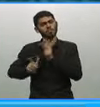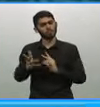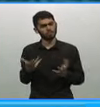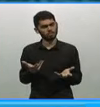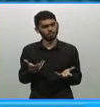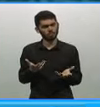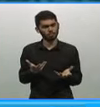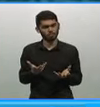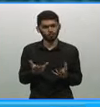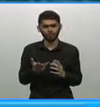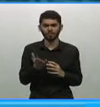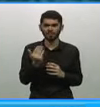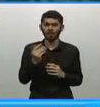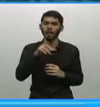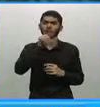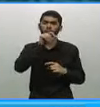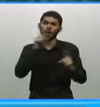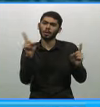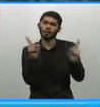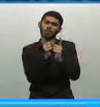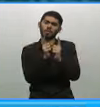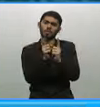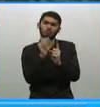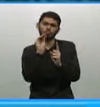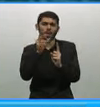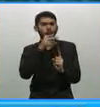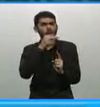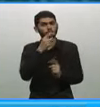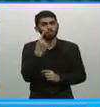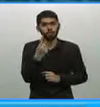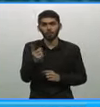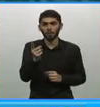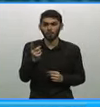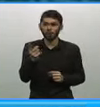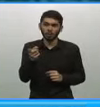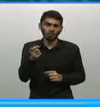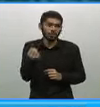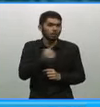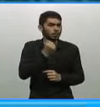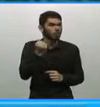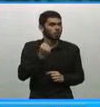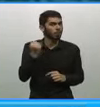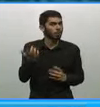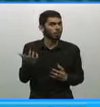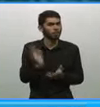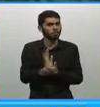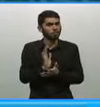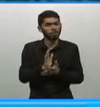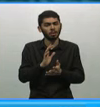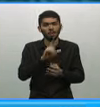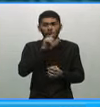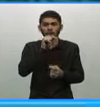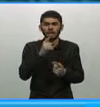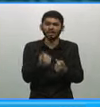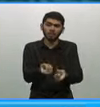resumen de las declaraciones del Tata Martino, pero sí cabe señalarlo, esta necesidad del Tata Martino de volver